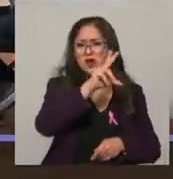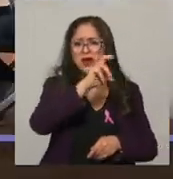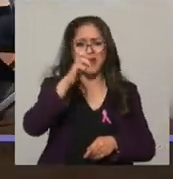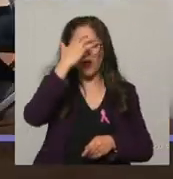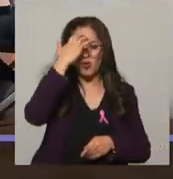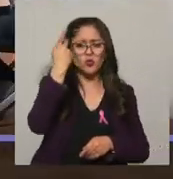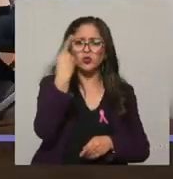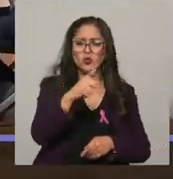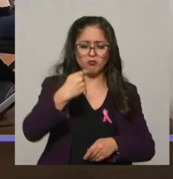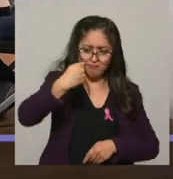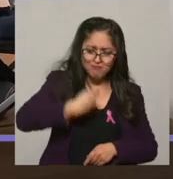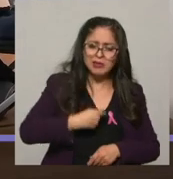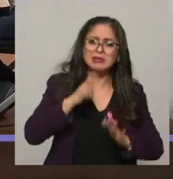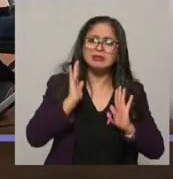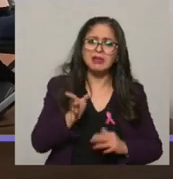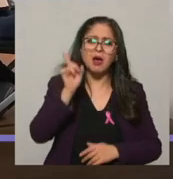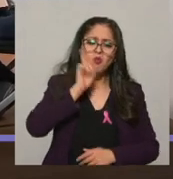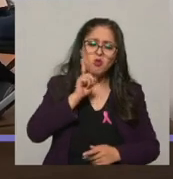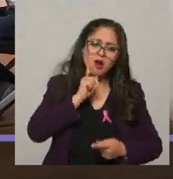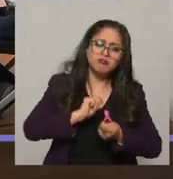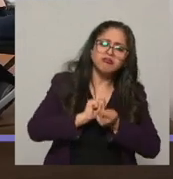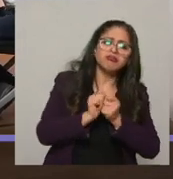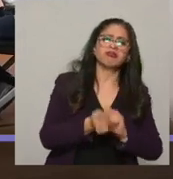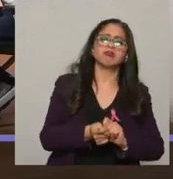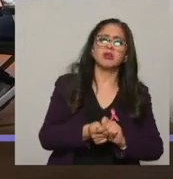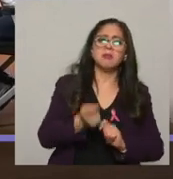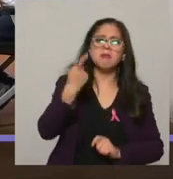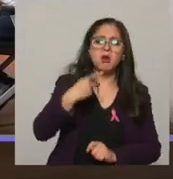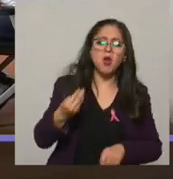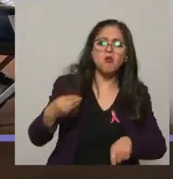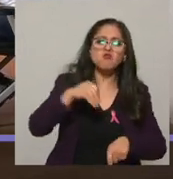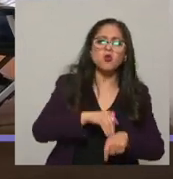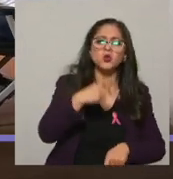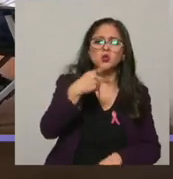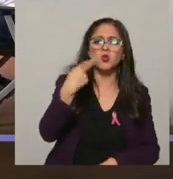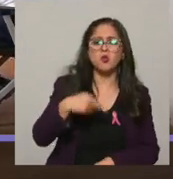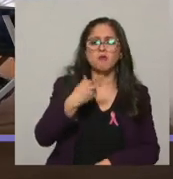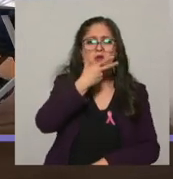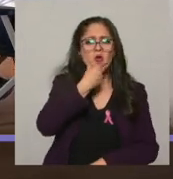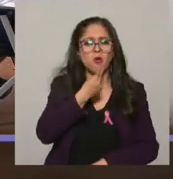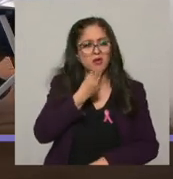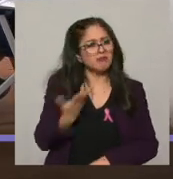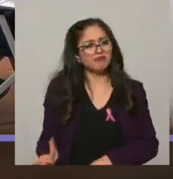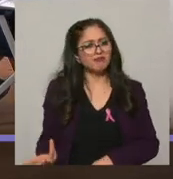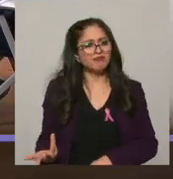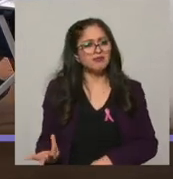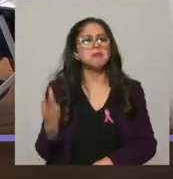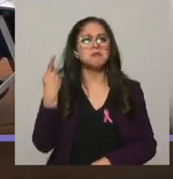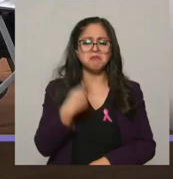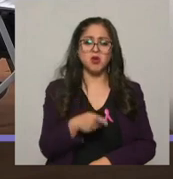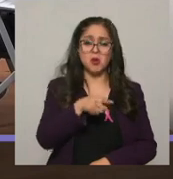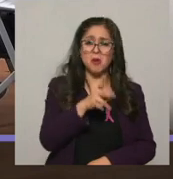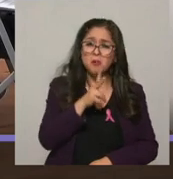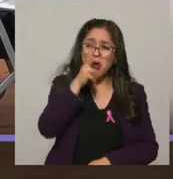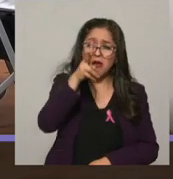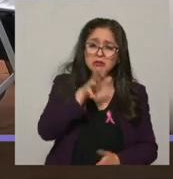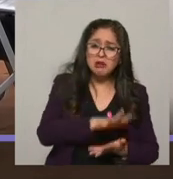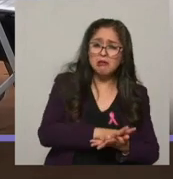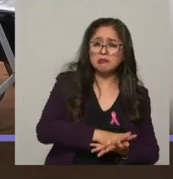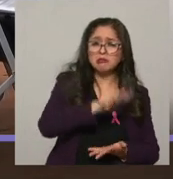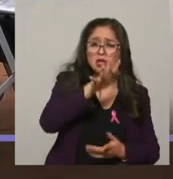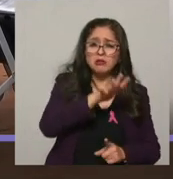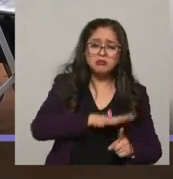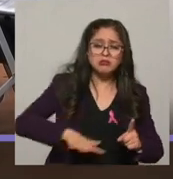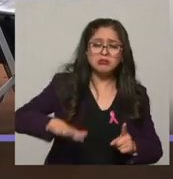Claro, su identidad su de identidad, mujer, sino además de hombre, ¿no? O lo fácil Claro. que ahora en este contexto de violencia extrema es,